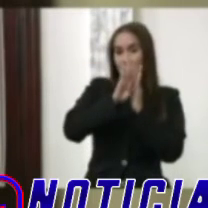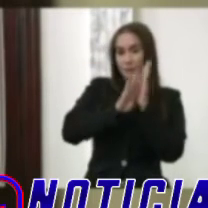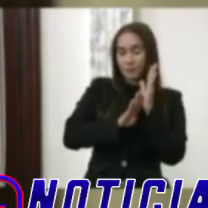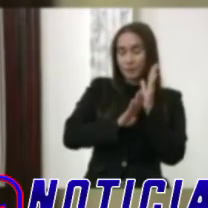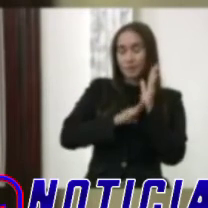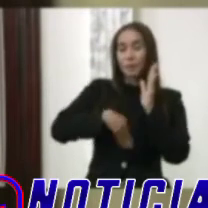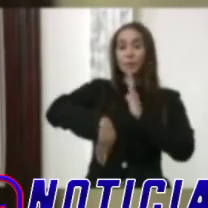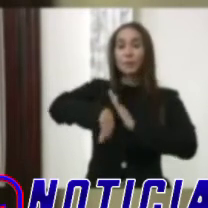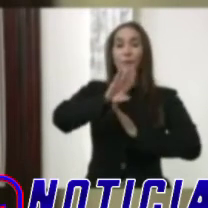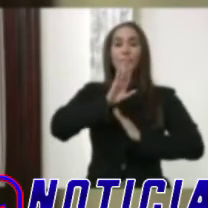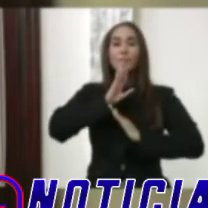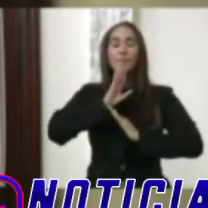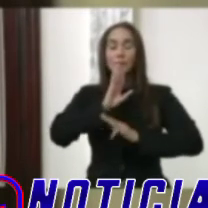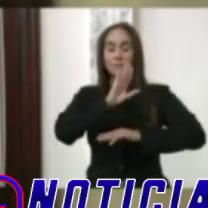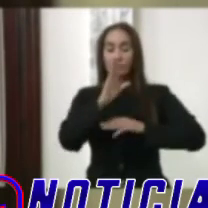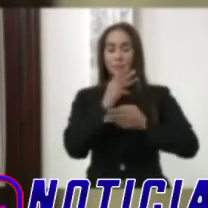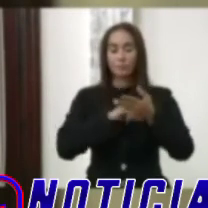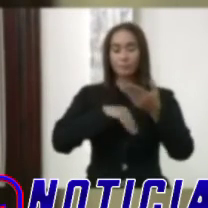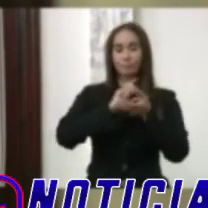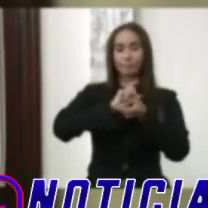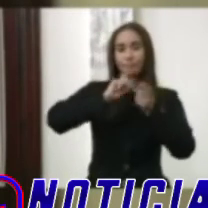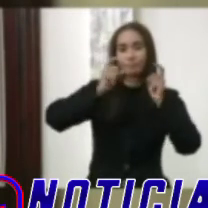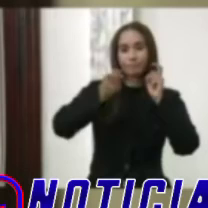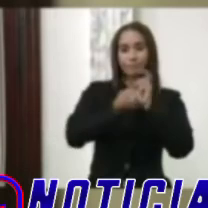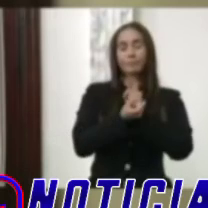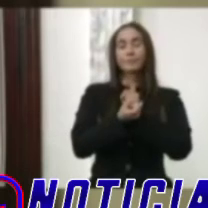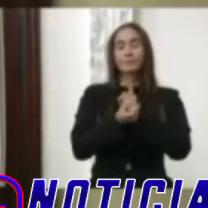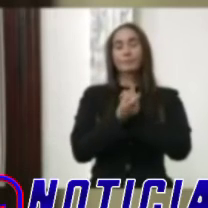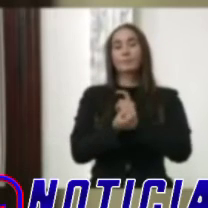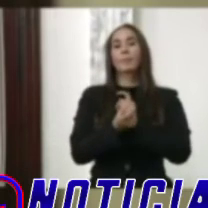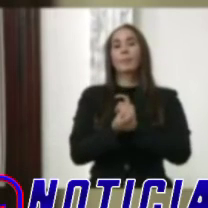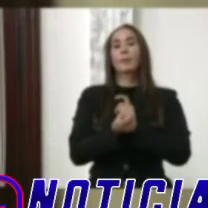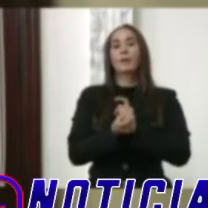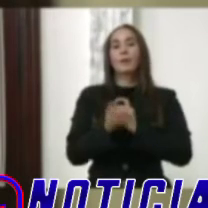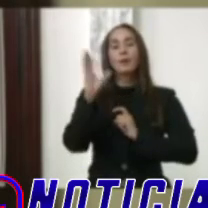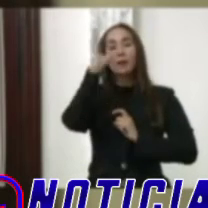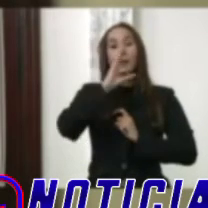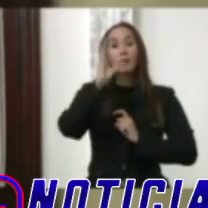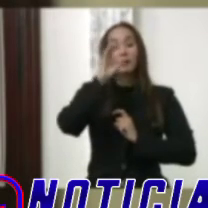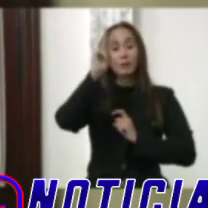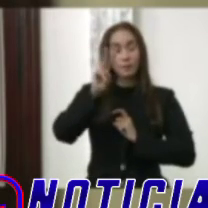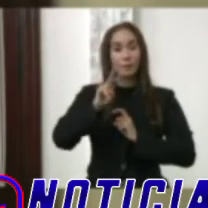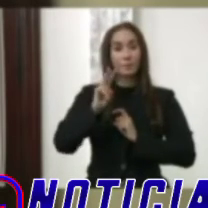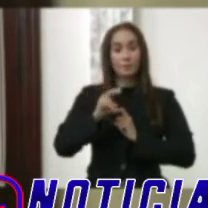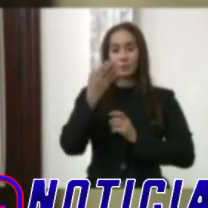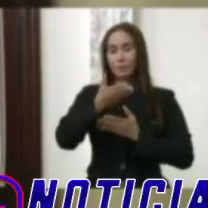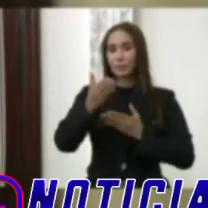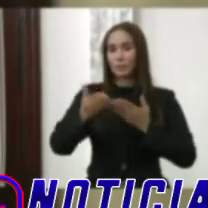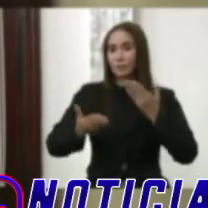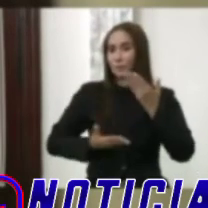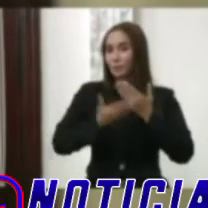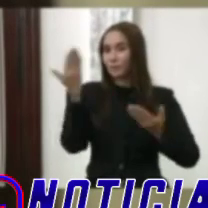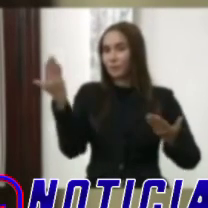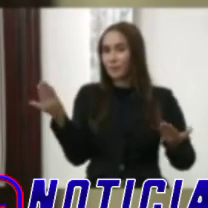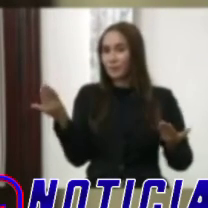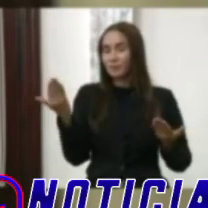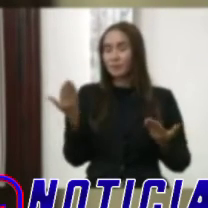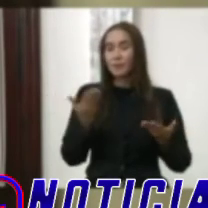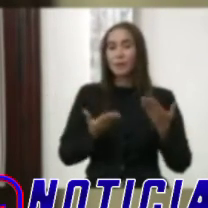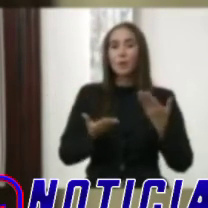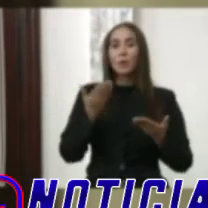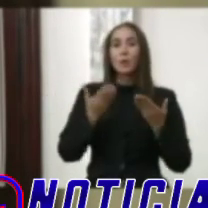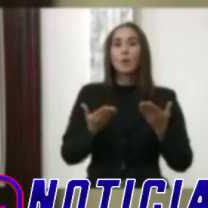frustraciones transformadas en intransigencia, la búsqueda de recetas fáciles o el mal uso de